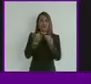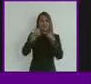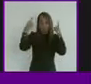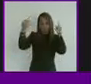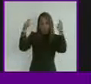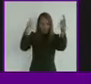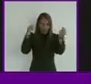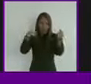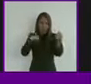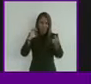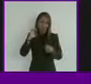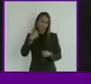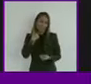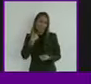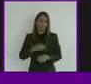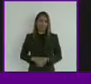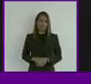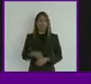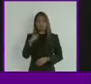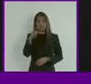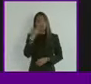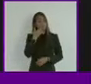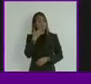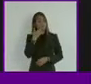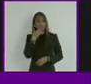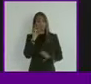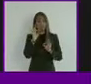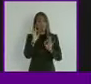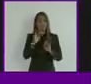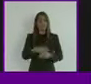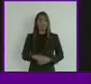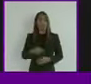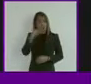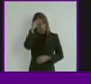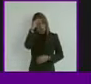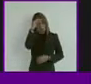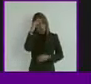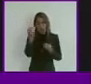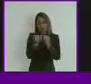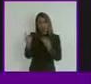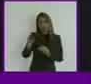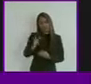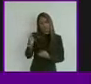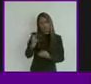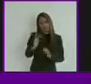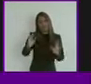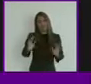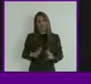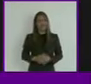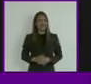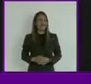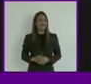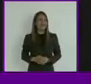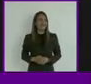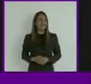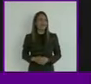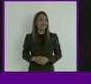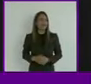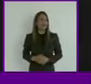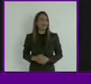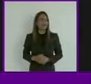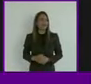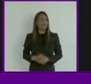Me queda claro que eres egresada de ahí porque somos gente muy inteligente en la de allá. Nah, no, bueno, evidentemente.